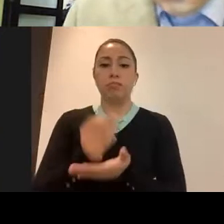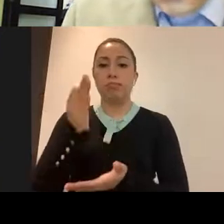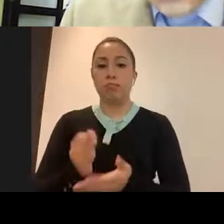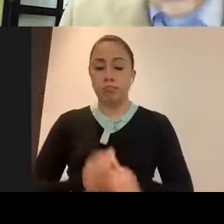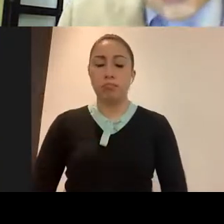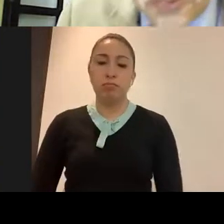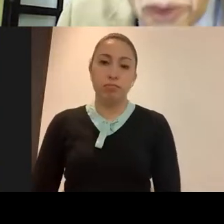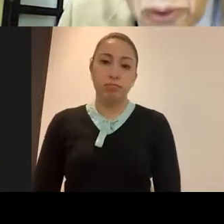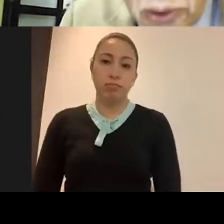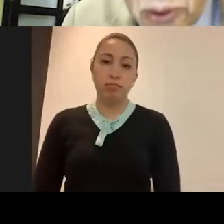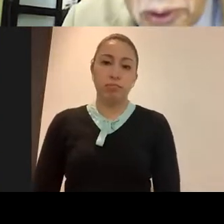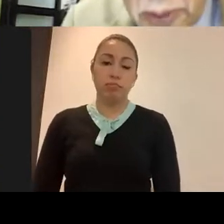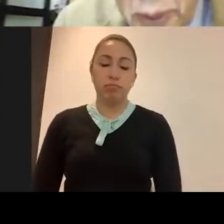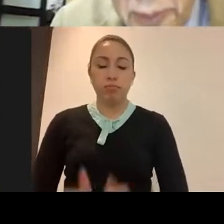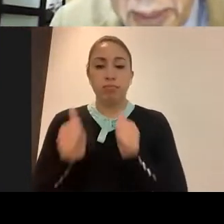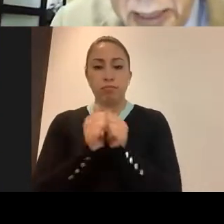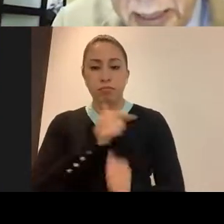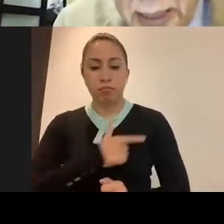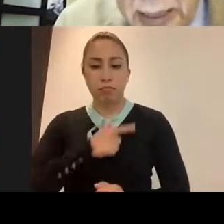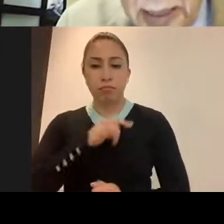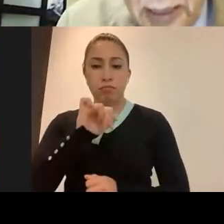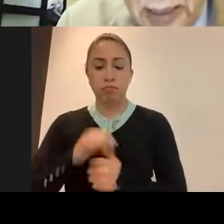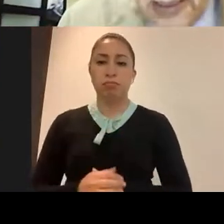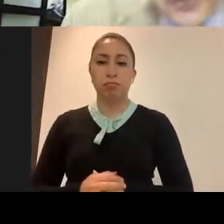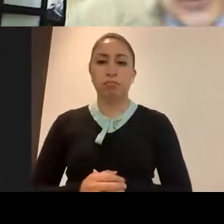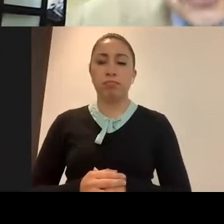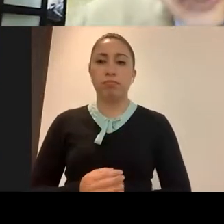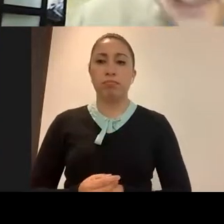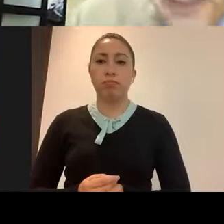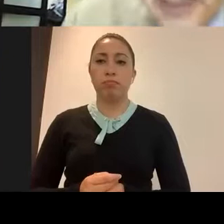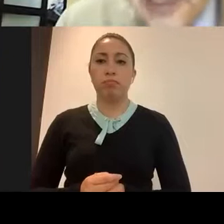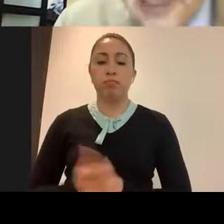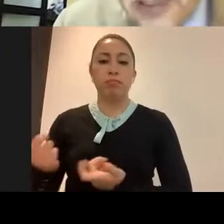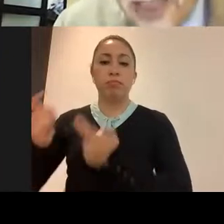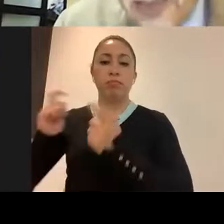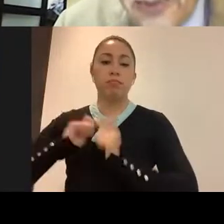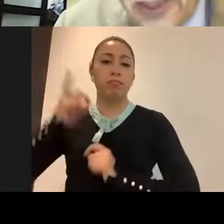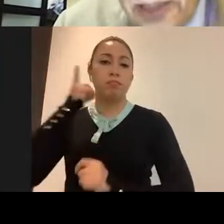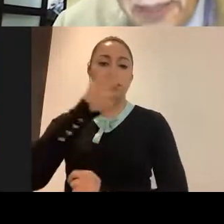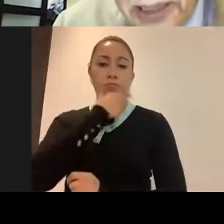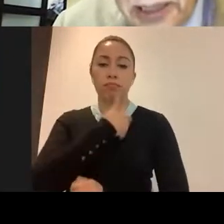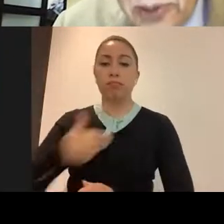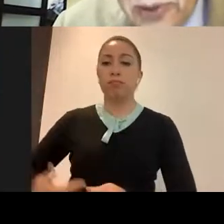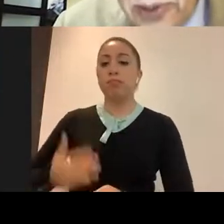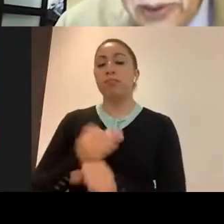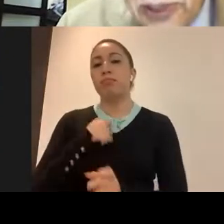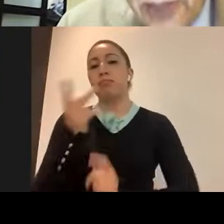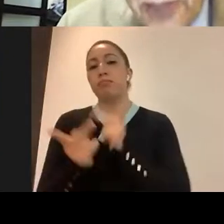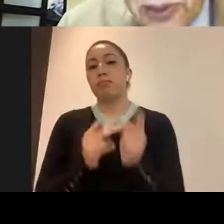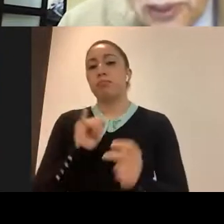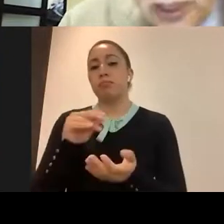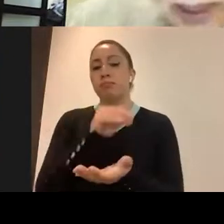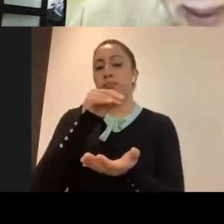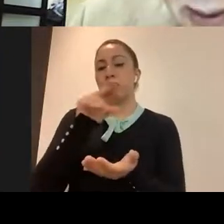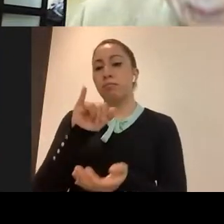Panamá. Con mucho gusto, diputado presidente. Por instrucciones de la presidencia, se somete a votación el presente acuerdo en los